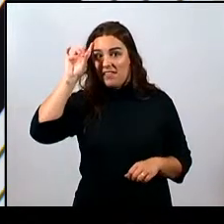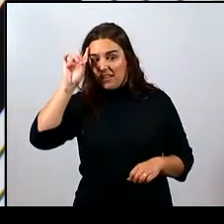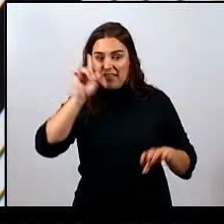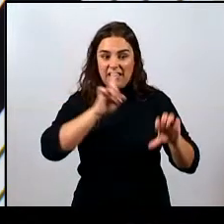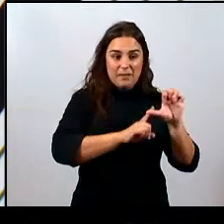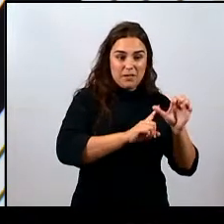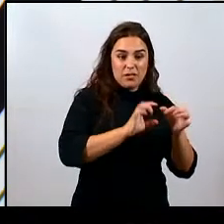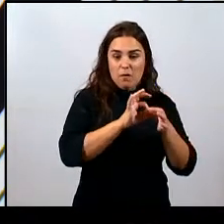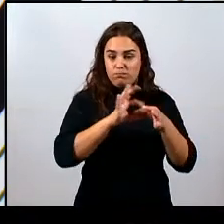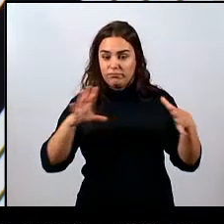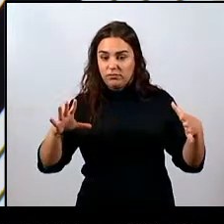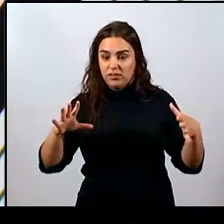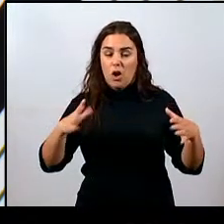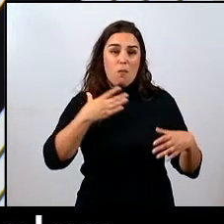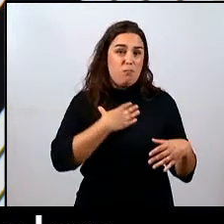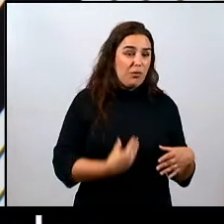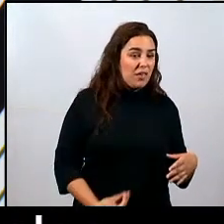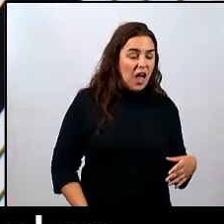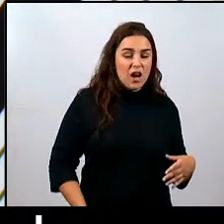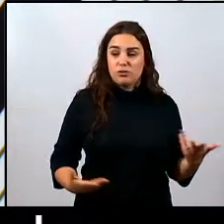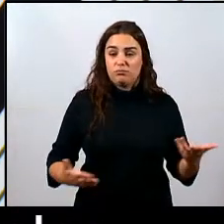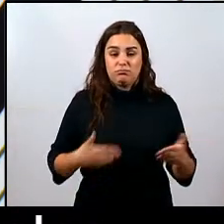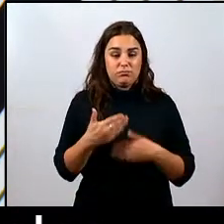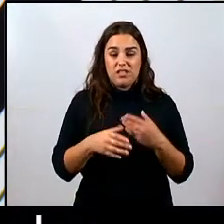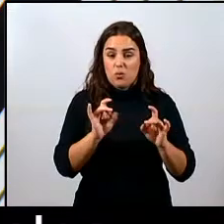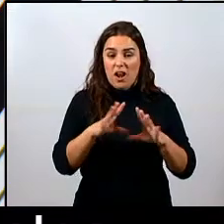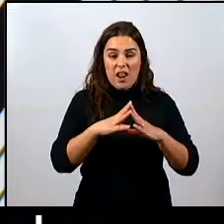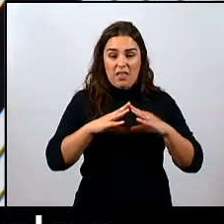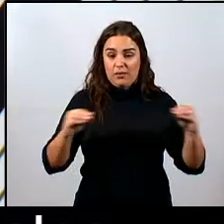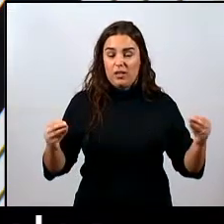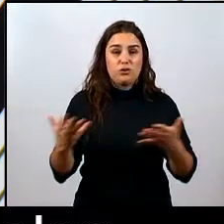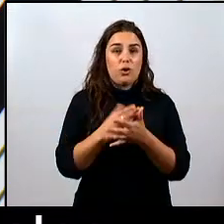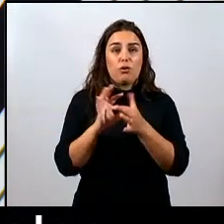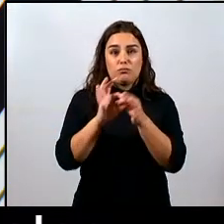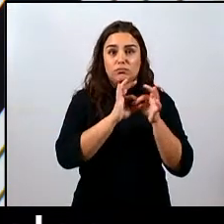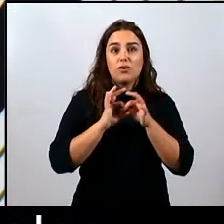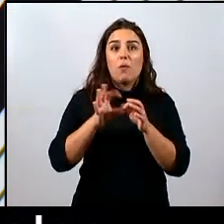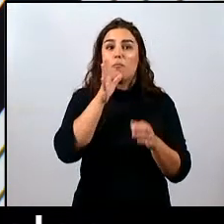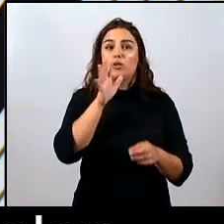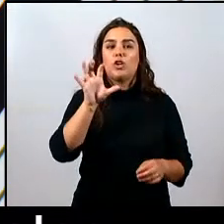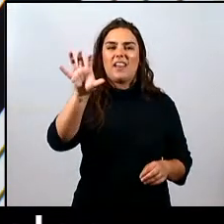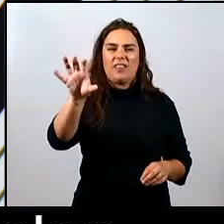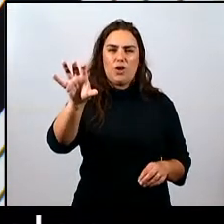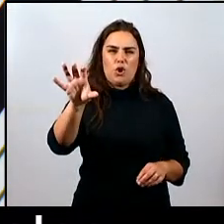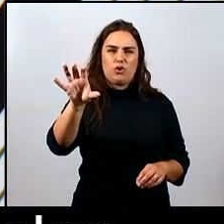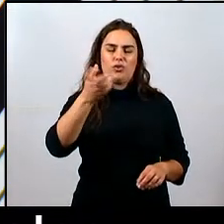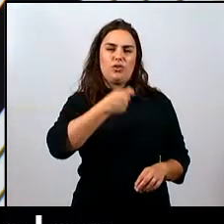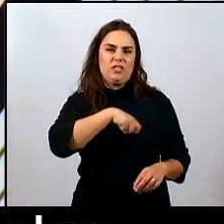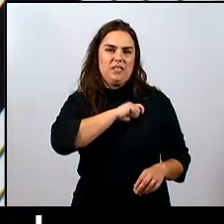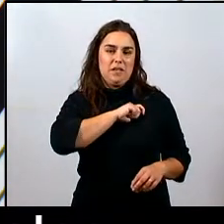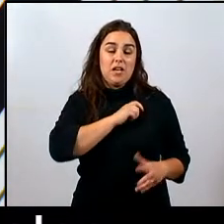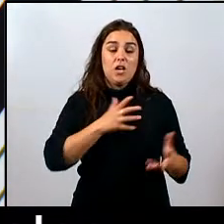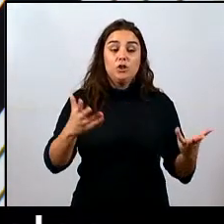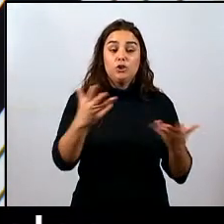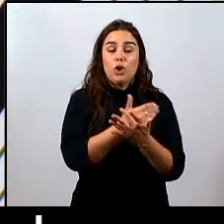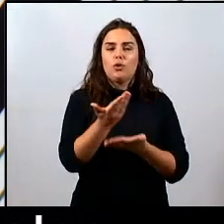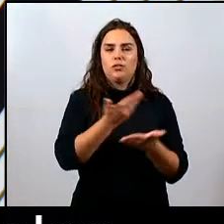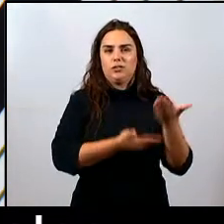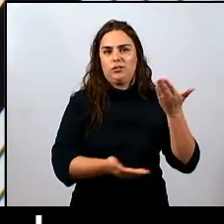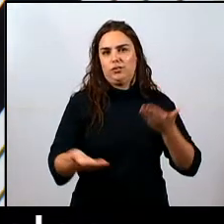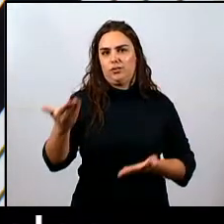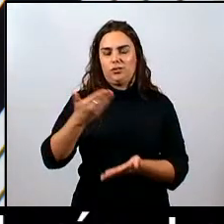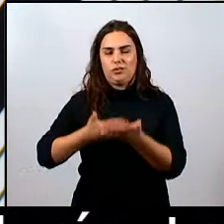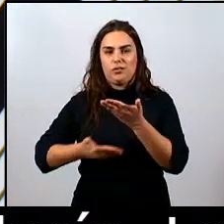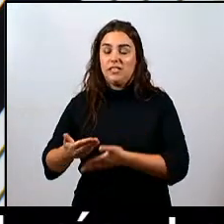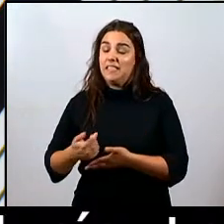extremeños, como de los murcianos es lo que sucede en Andalucía. Por eso somos una nación, porque lo de todos nos pertenece a todos y lo